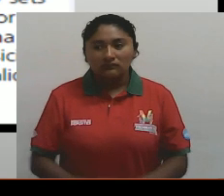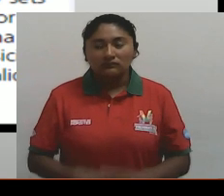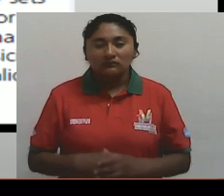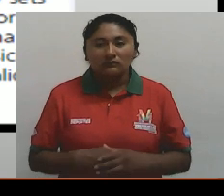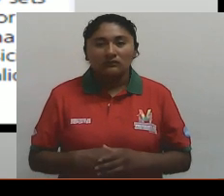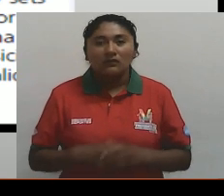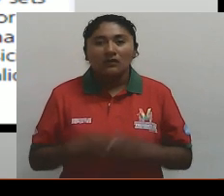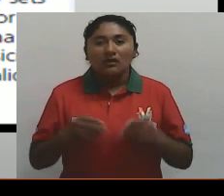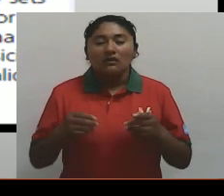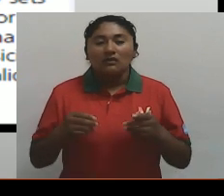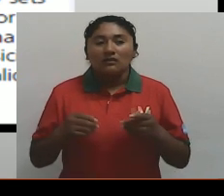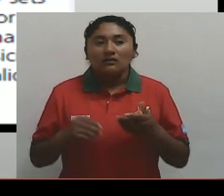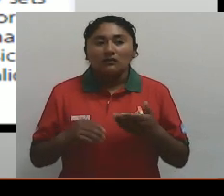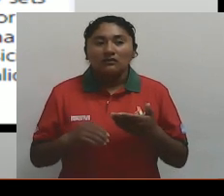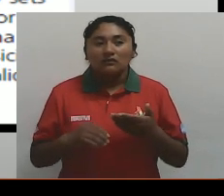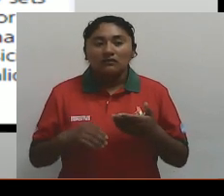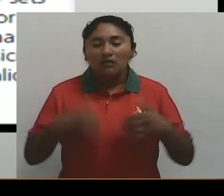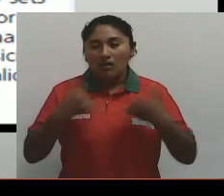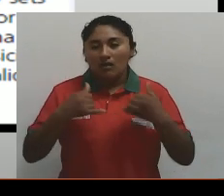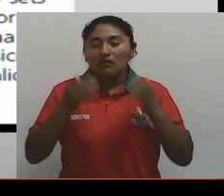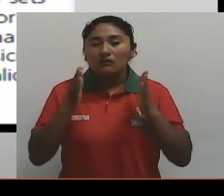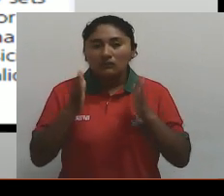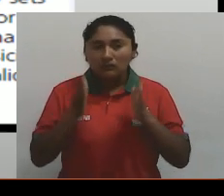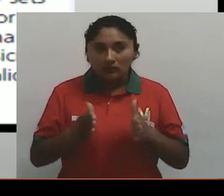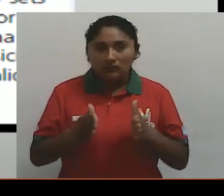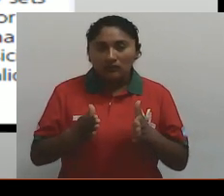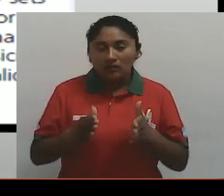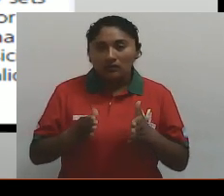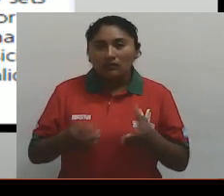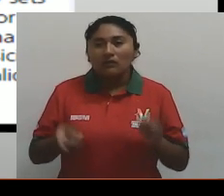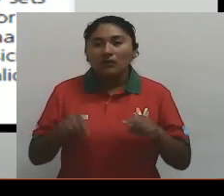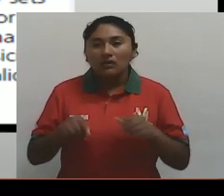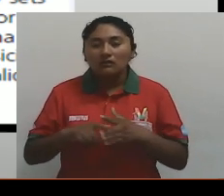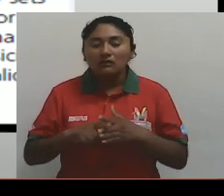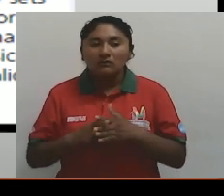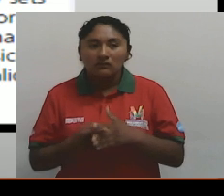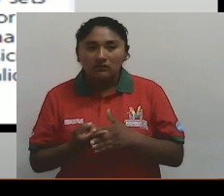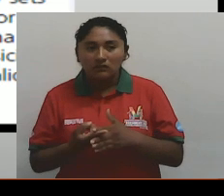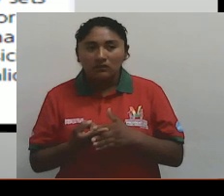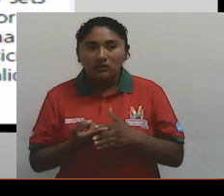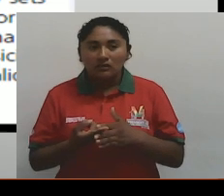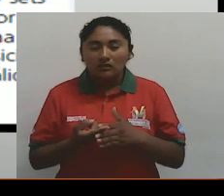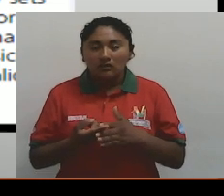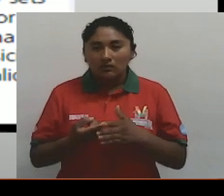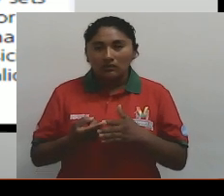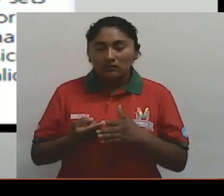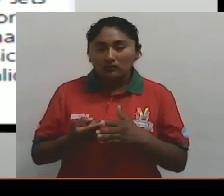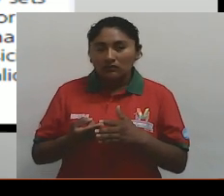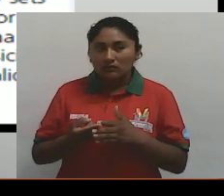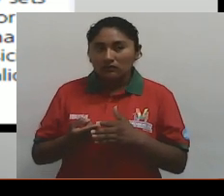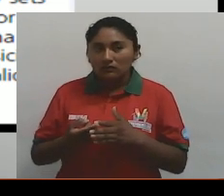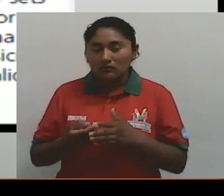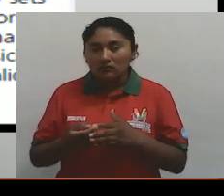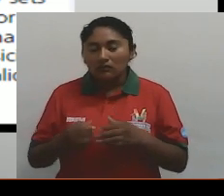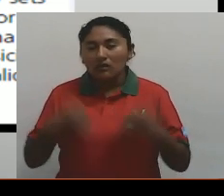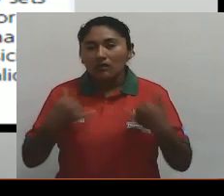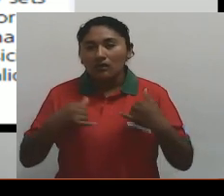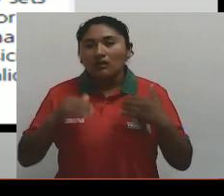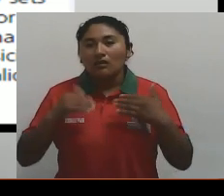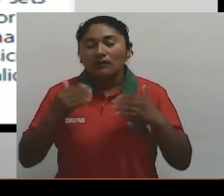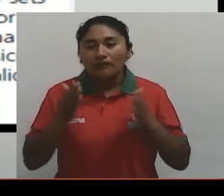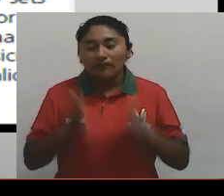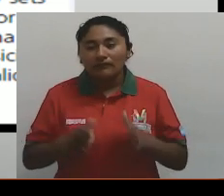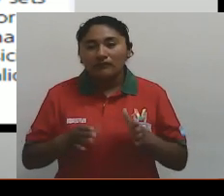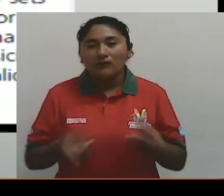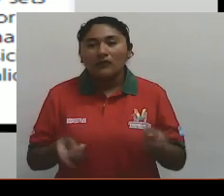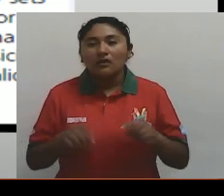el momento en que el jugador no registrado ingresó a la cancha y tendrá que someter una nueva ficha de posiciones colocando en la cancha a un jugador registrado en